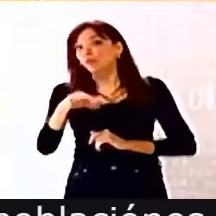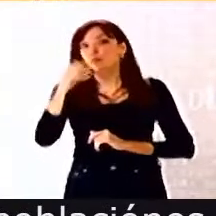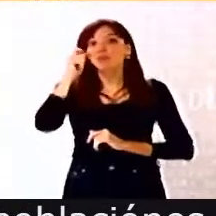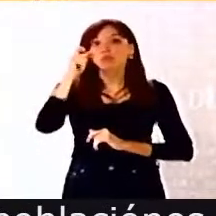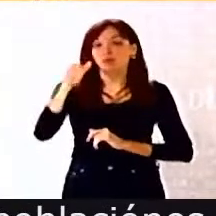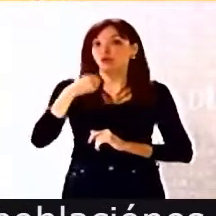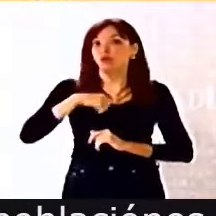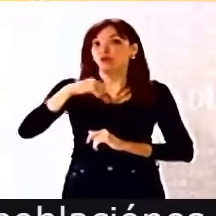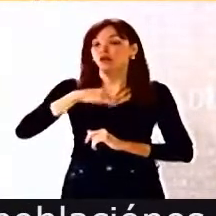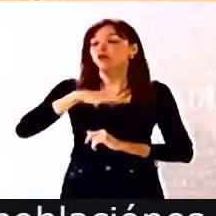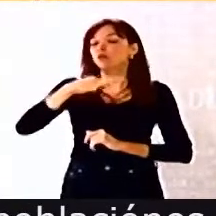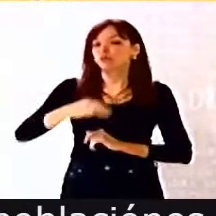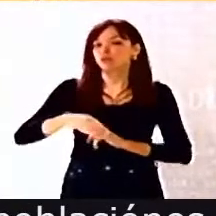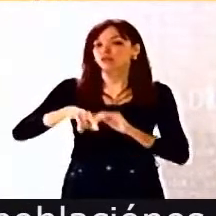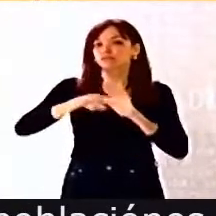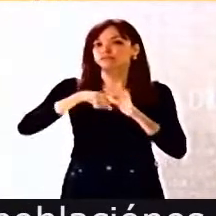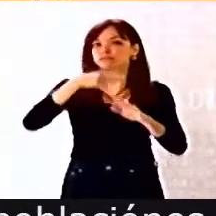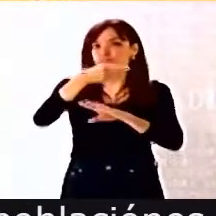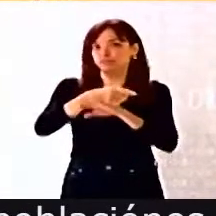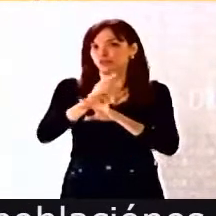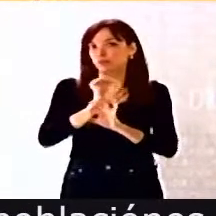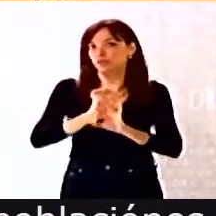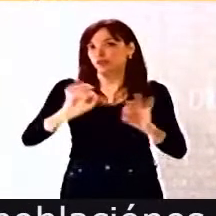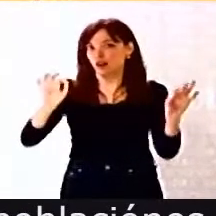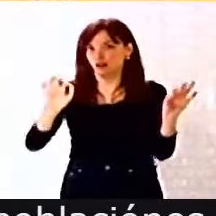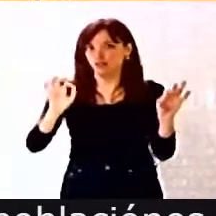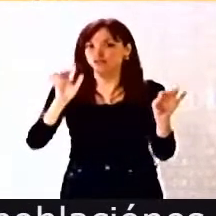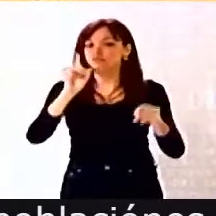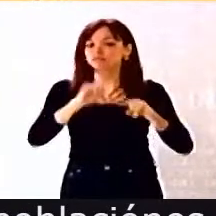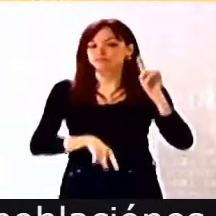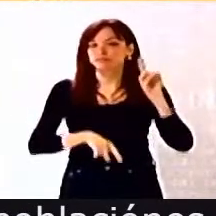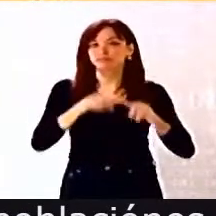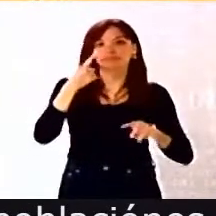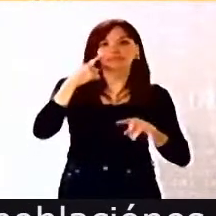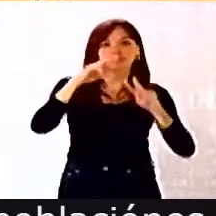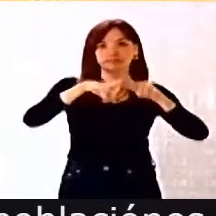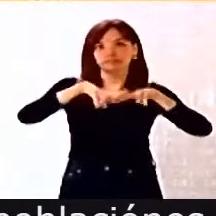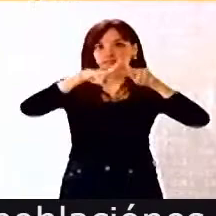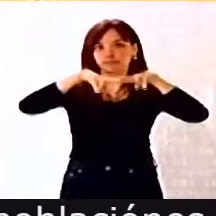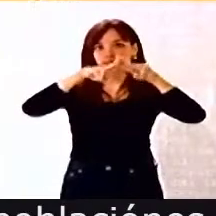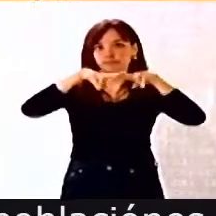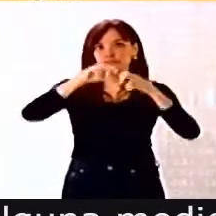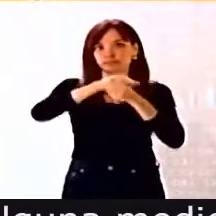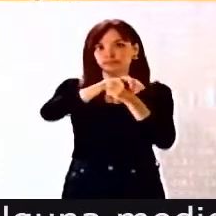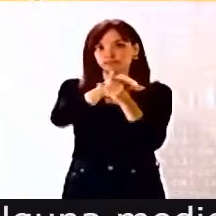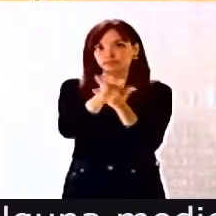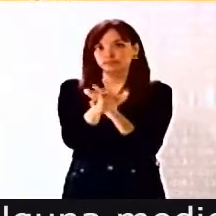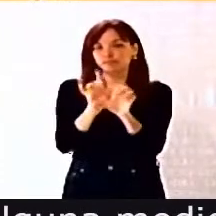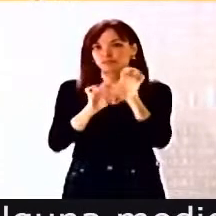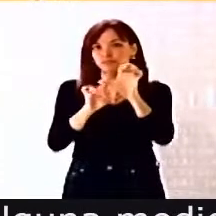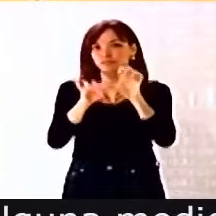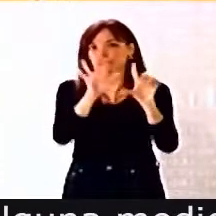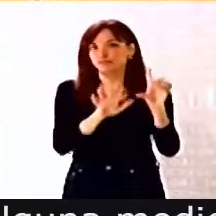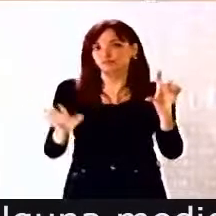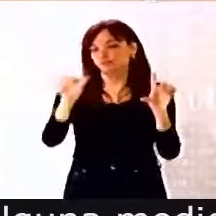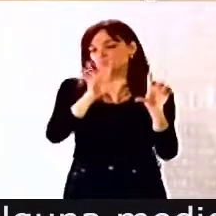de alguna medida excepcional en función de cómo se comporte la pandemia en el ámbito de la Comunidad Autónoma de